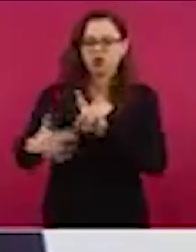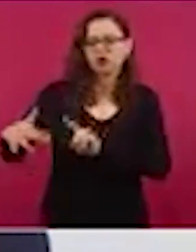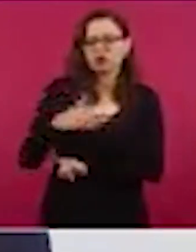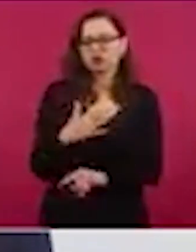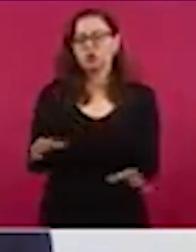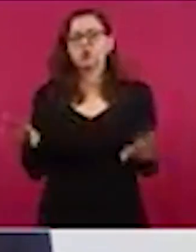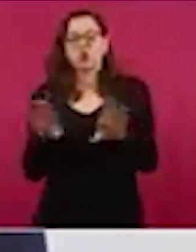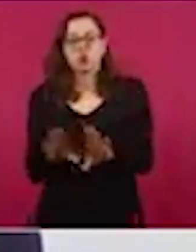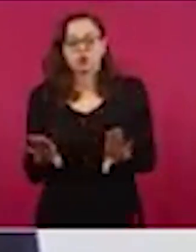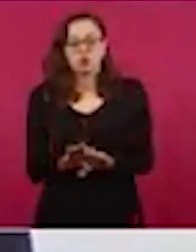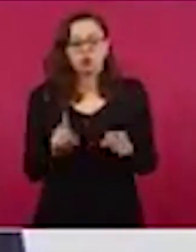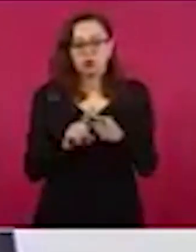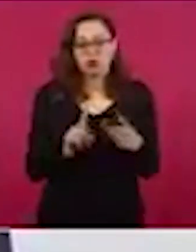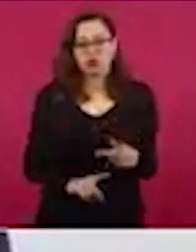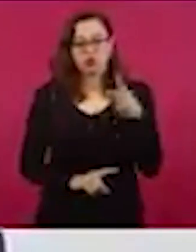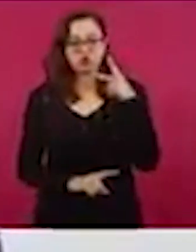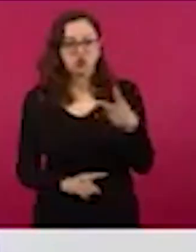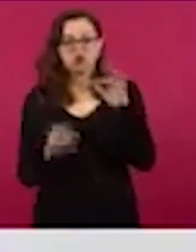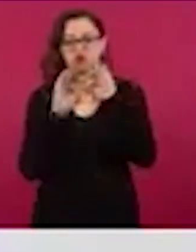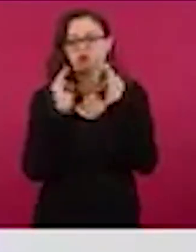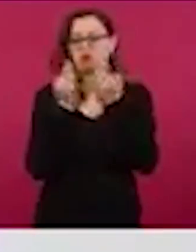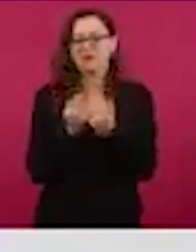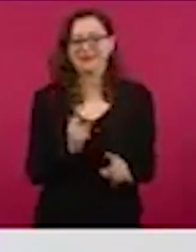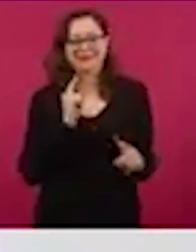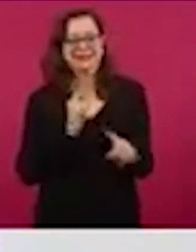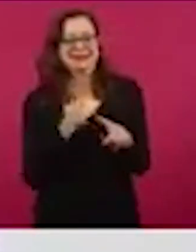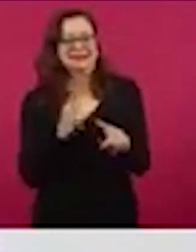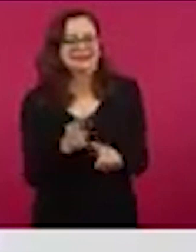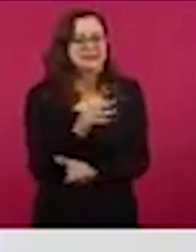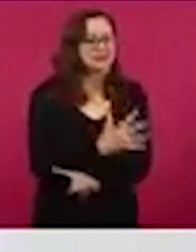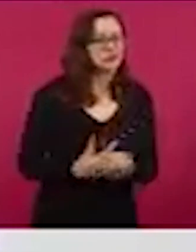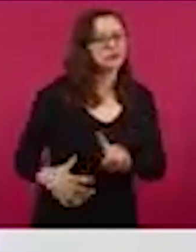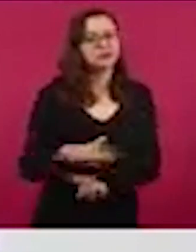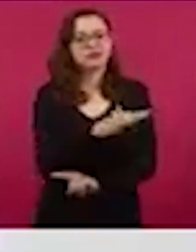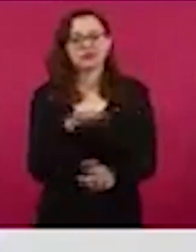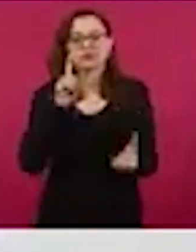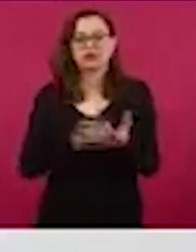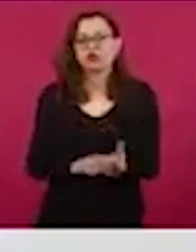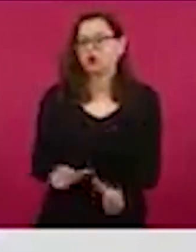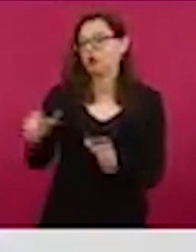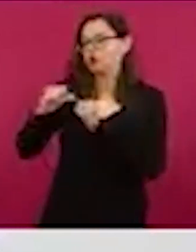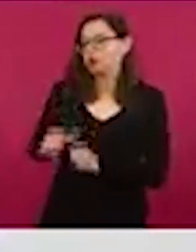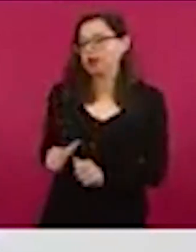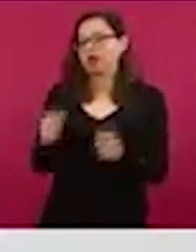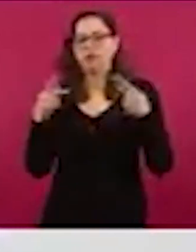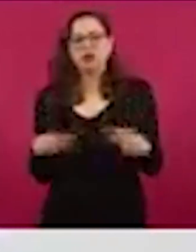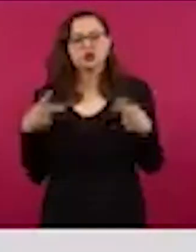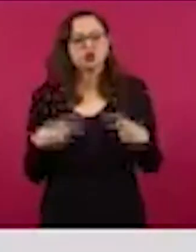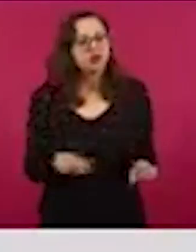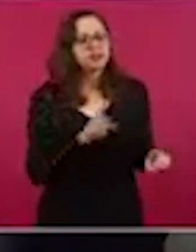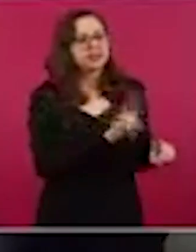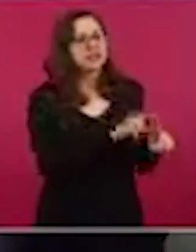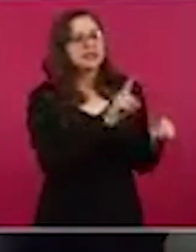investigaba la desaparición de los 43 estudiantes de Ayotzinapa y así como por su postura en desacuerdo con las Fuerzas